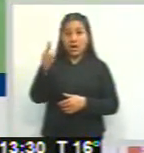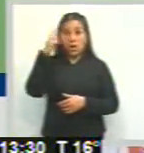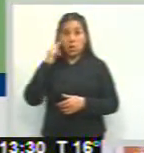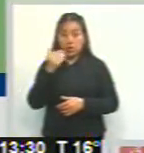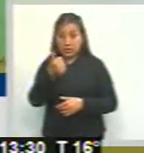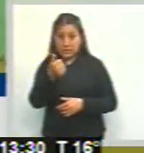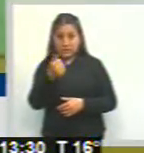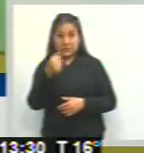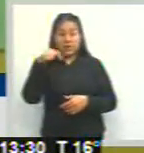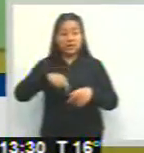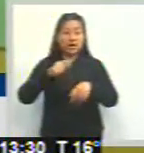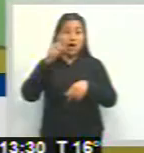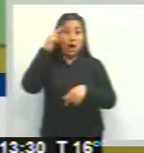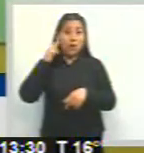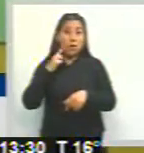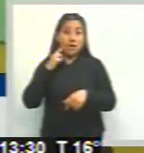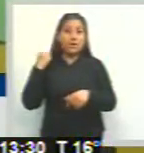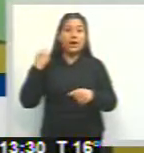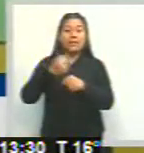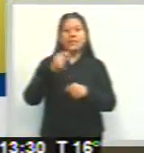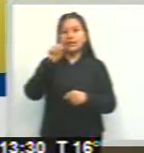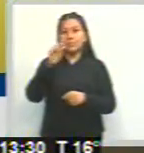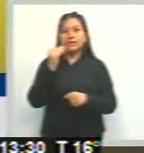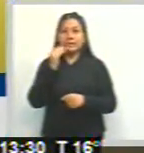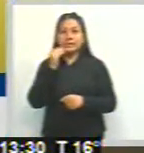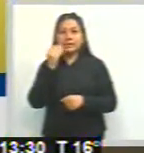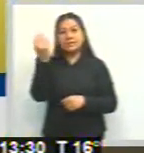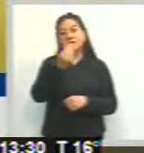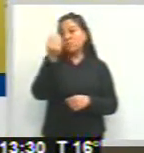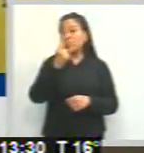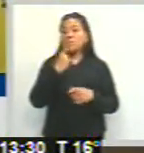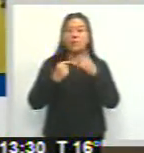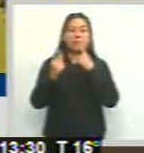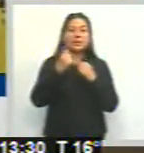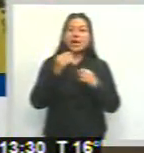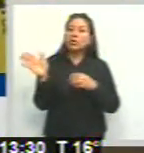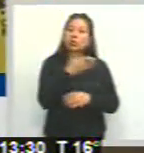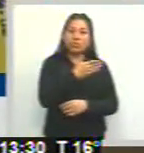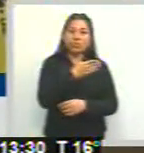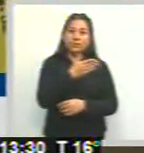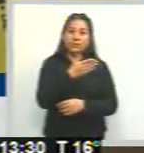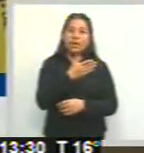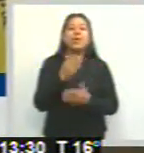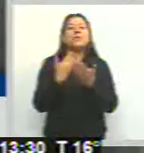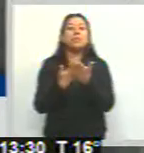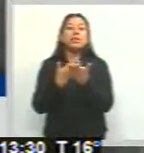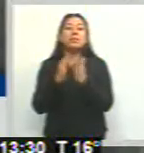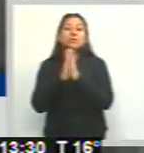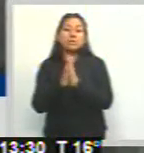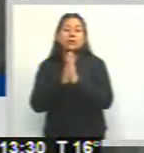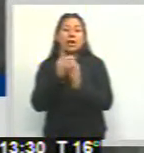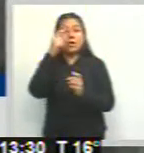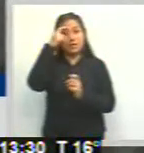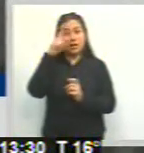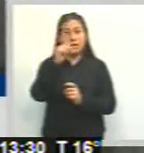9 a 13 horas. El sábado vamos a vender todo el día ahí. Lo que sí le pedimos a los atletas que van a participar en la de 10